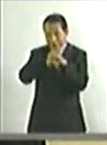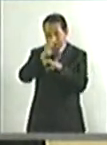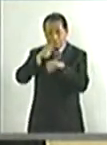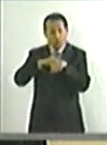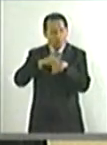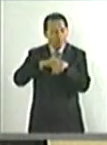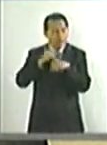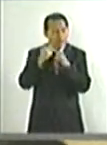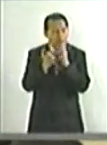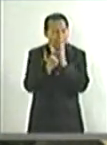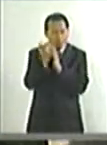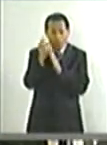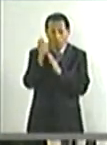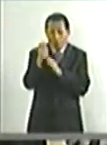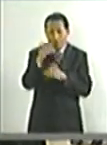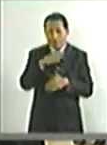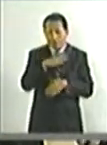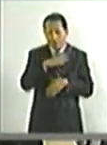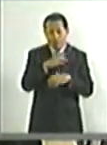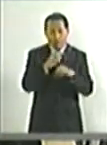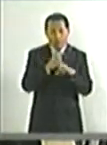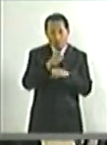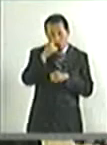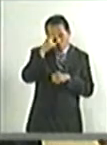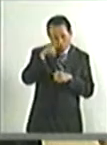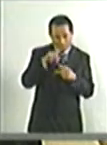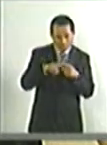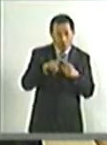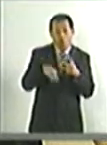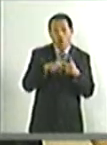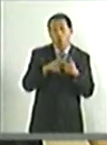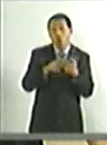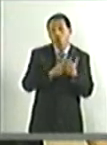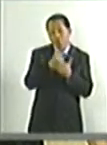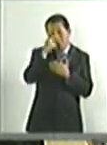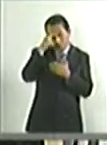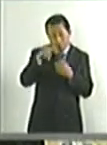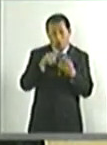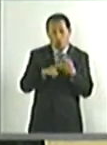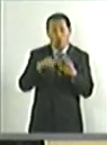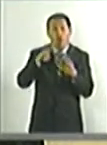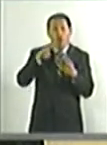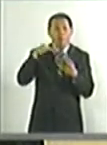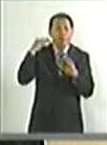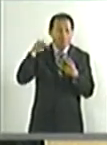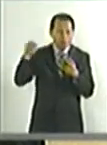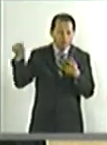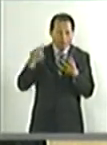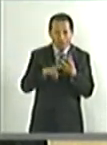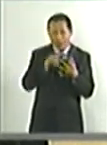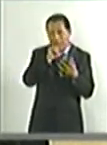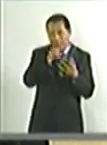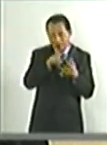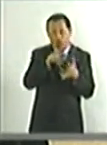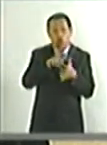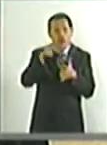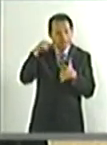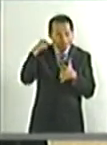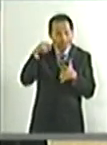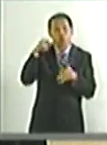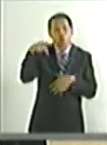mayor incremento son el Estado de México, la Ciudad de México, Michoacán, Jalisco, Tabasco, Puebla, Nuevo